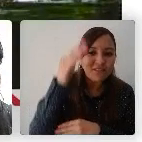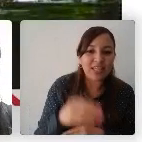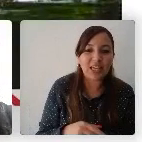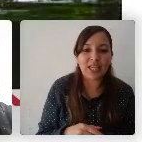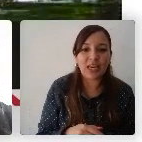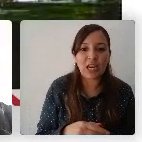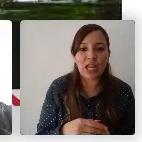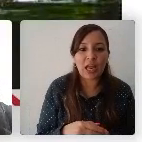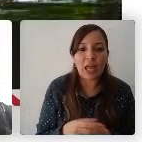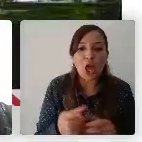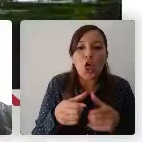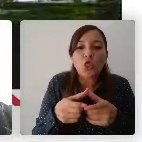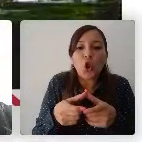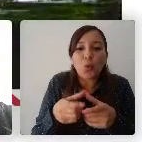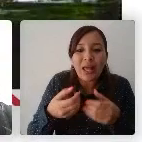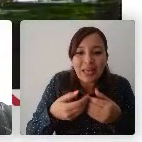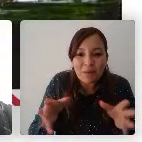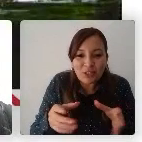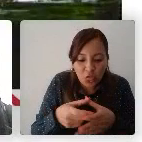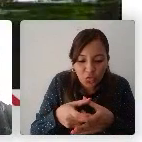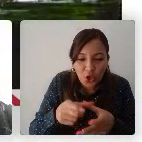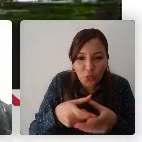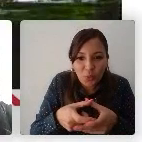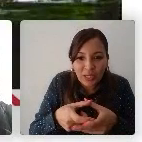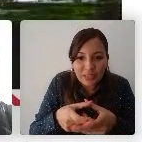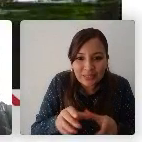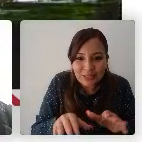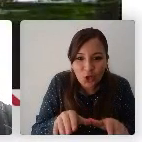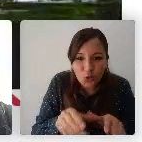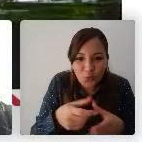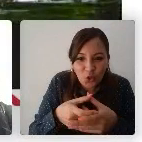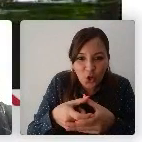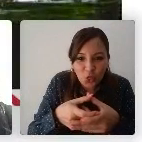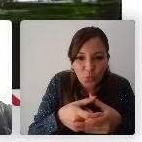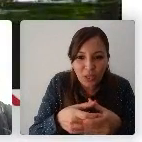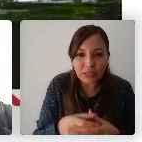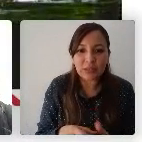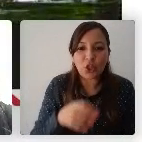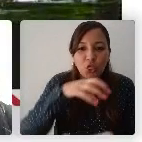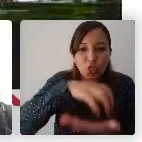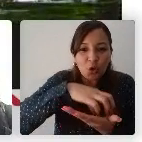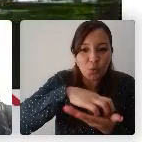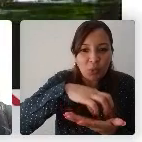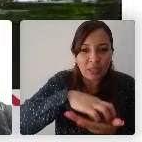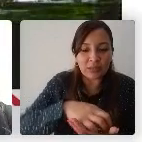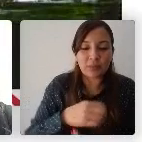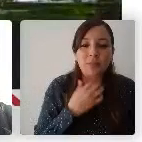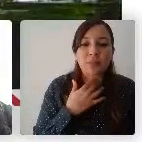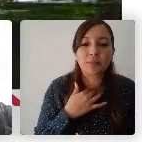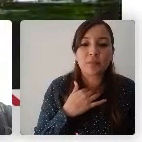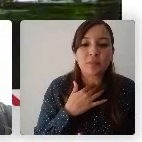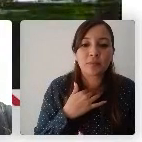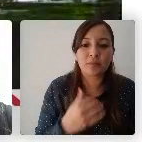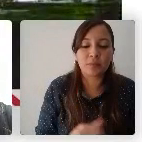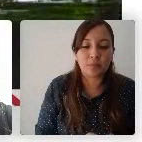liberación de las taricayas, que son desde ya una especie muy importante dentro de este ecosistema de Pacaya-Samiria,